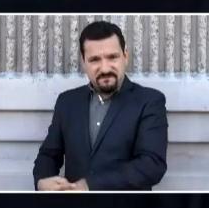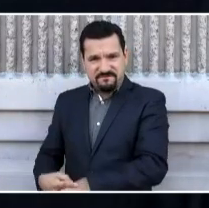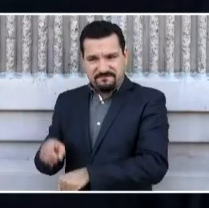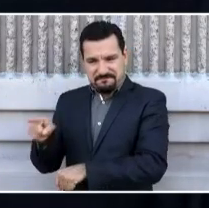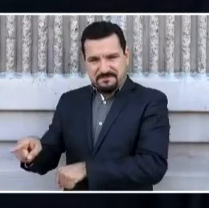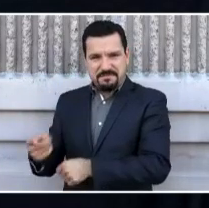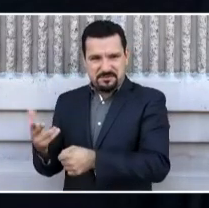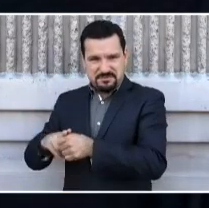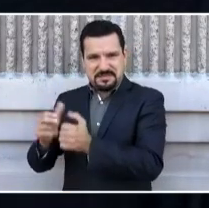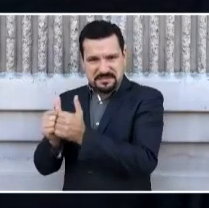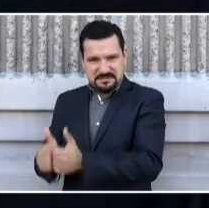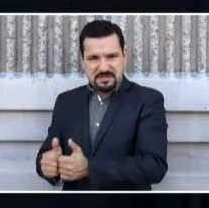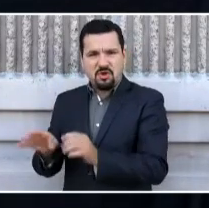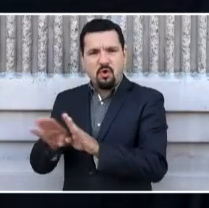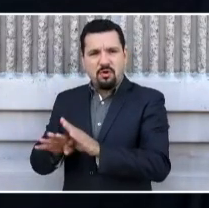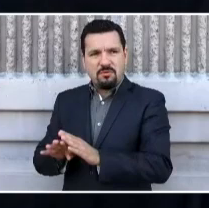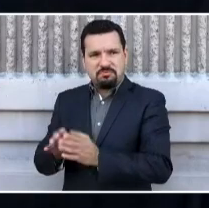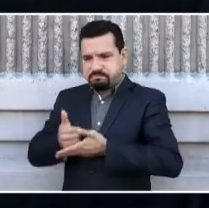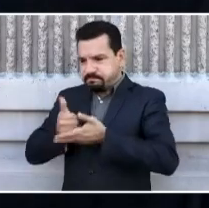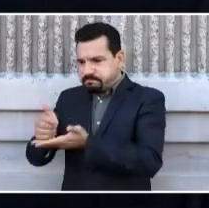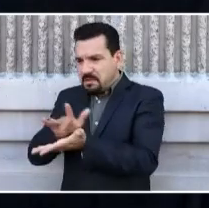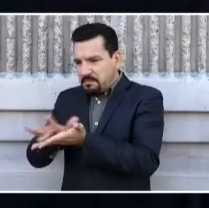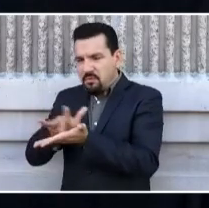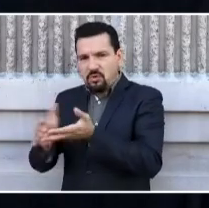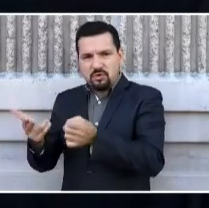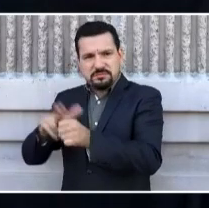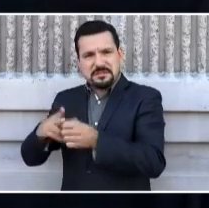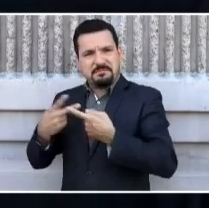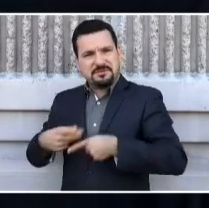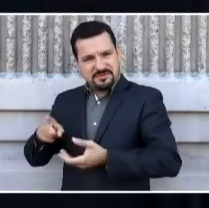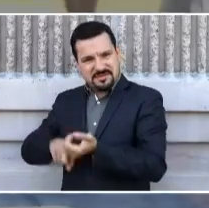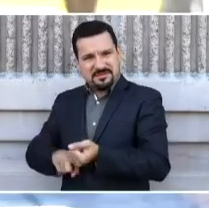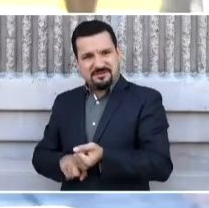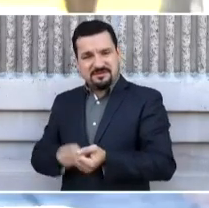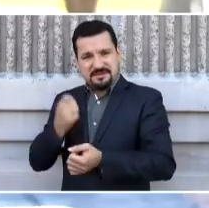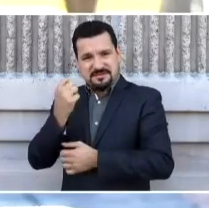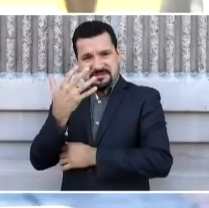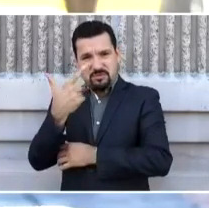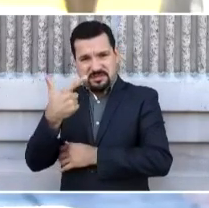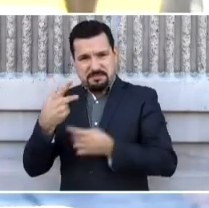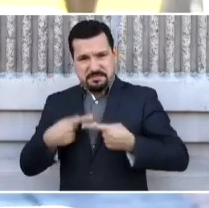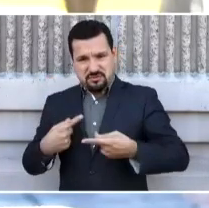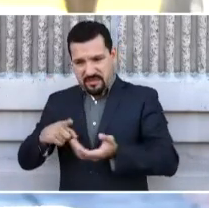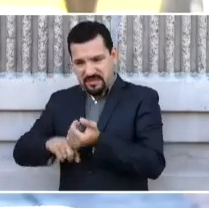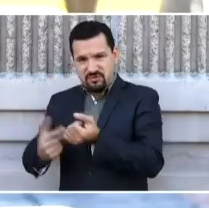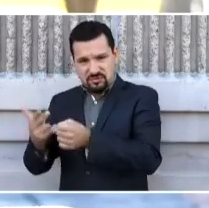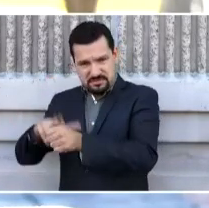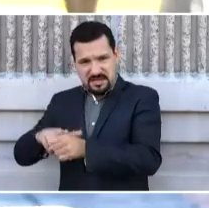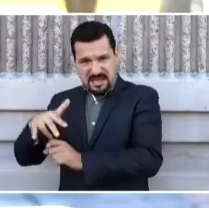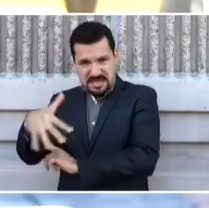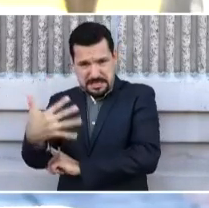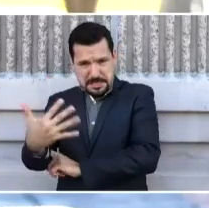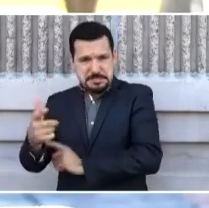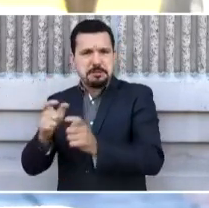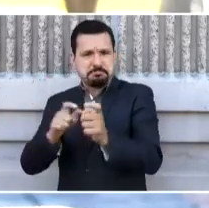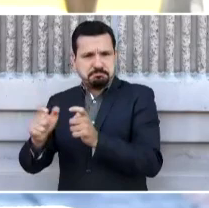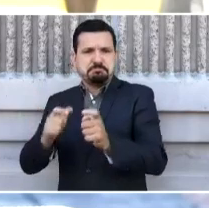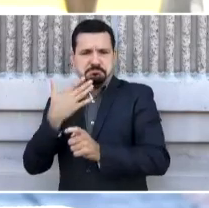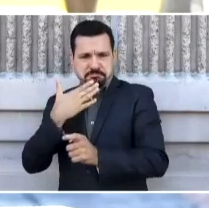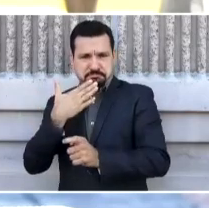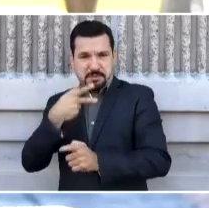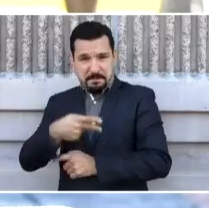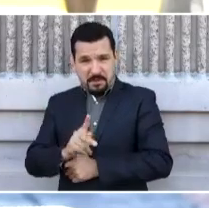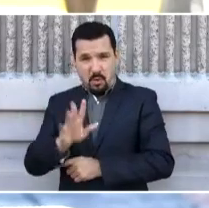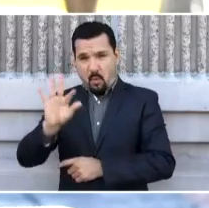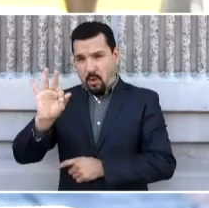respuesta que tenemos para pacientes hospitalizados. De esos 57 hospitalizados, 15 están estables, pero